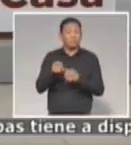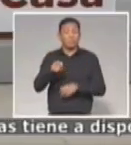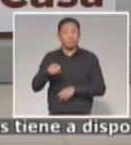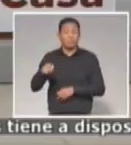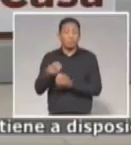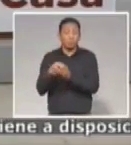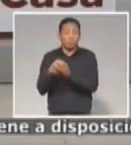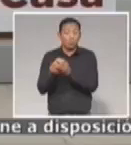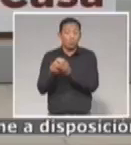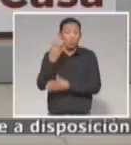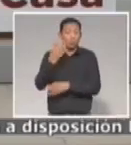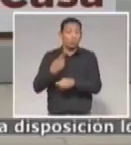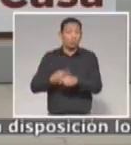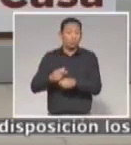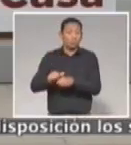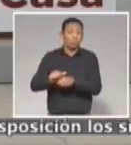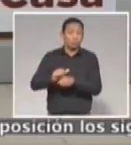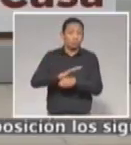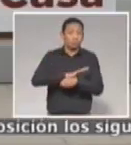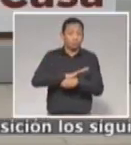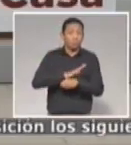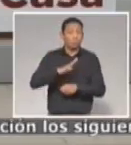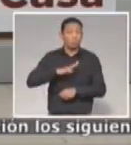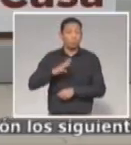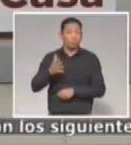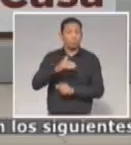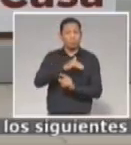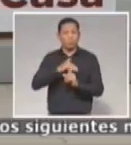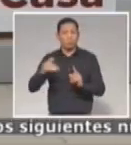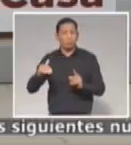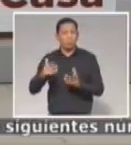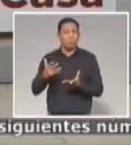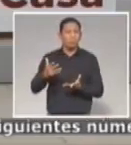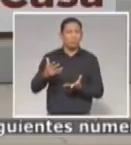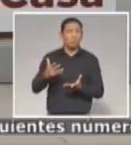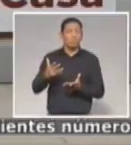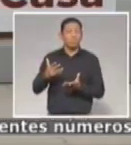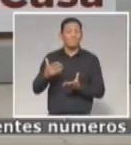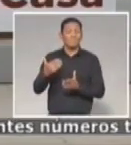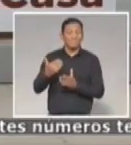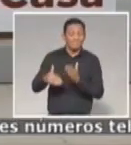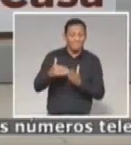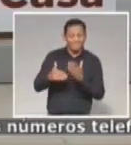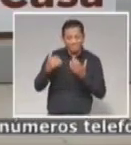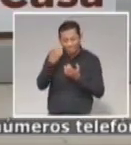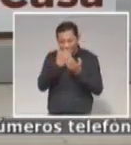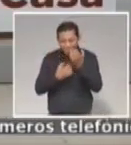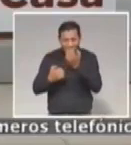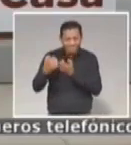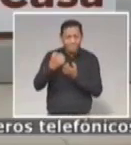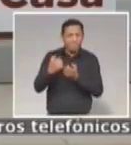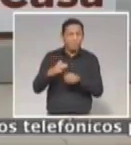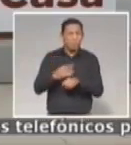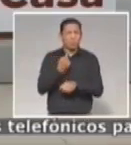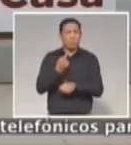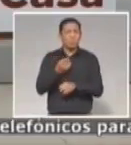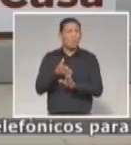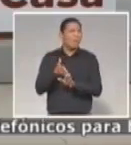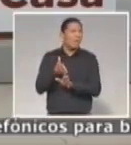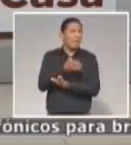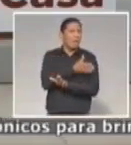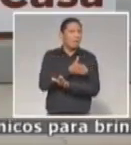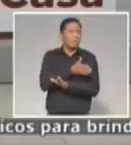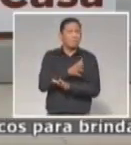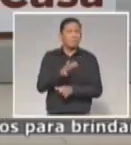los 2.258 sin embargo el corte de este viernes 5 de junio el acumulado estatal alcanzó los 2.400 casos positivos